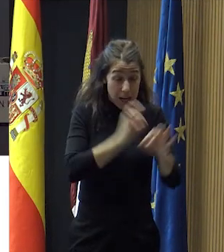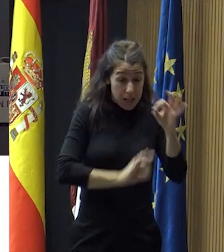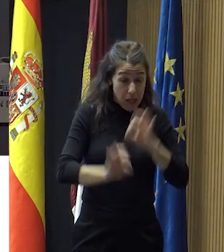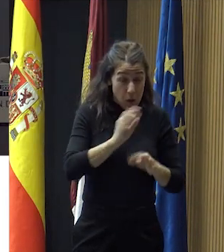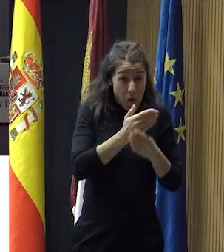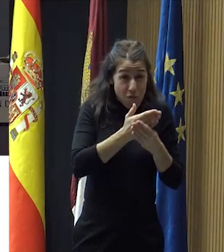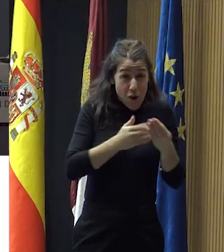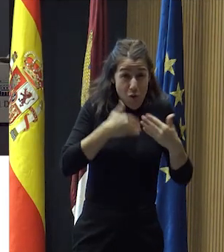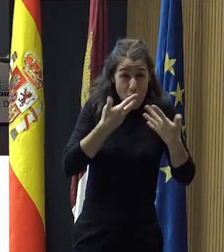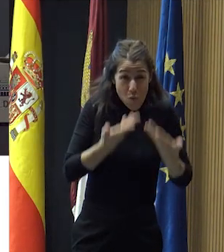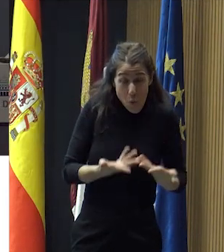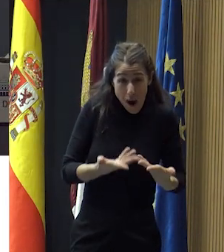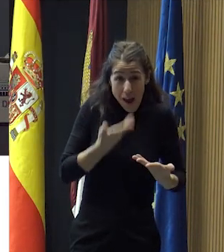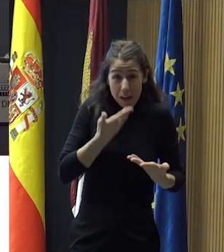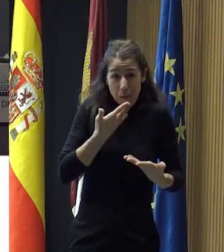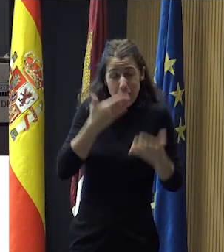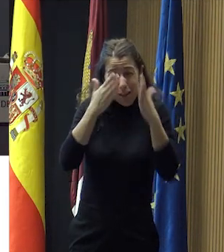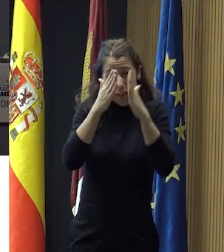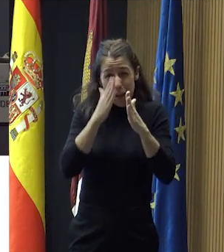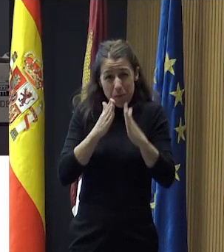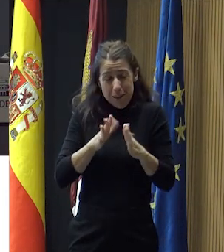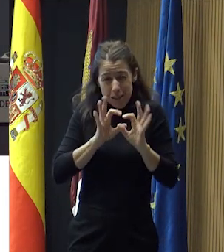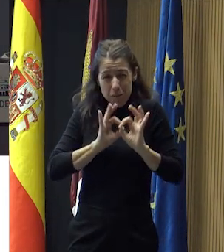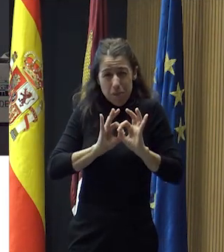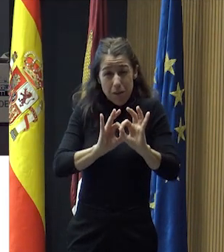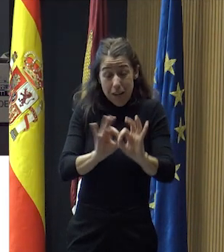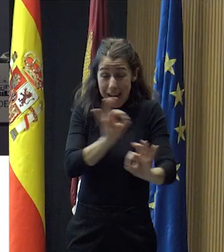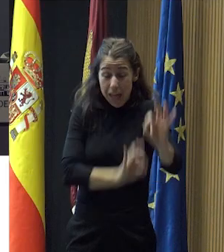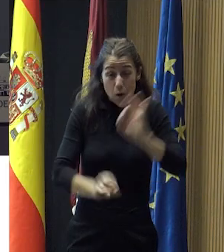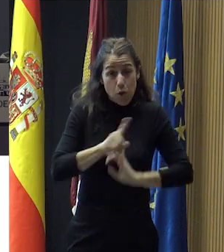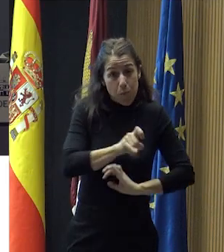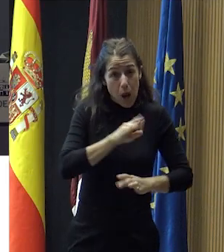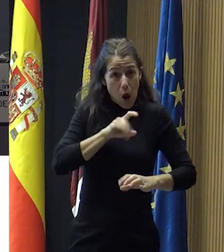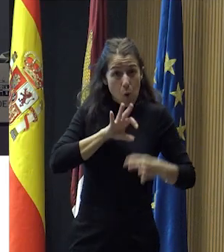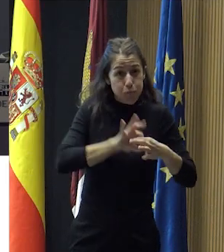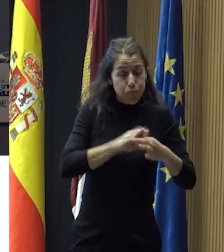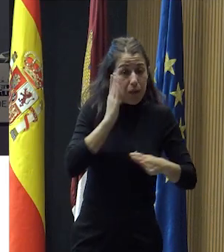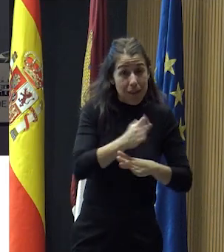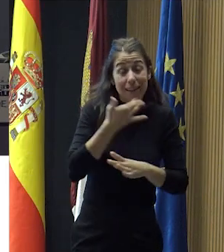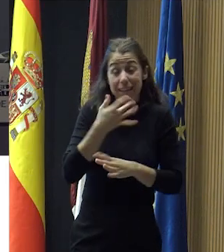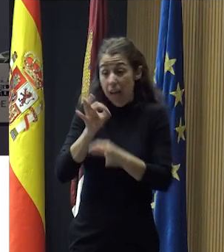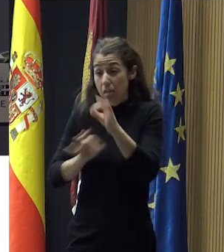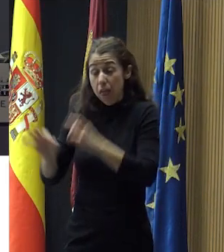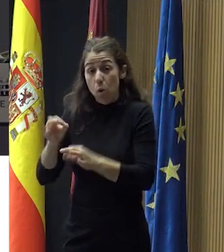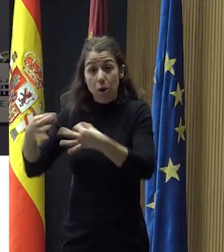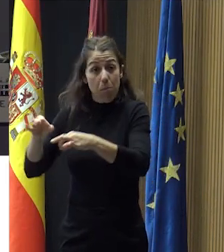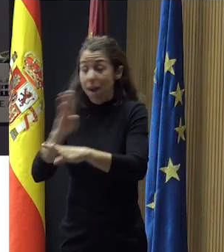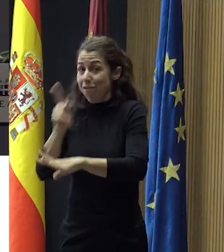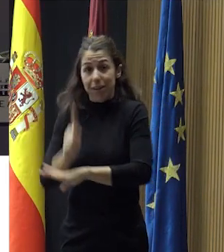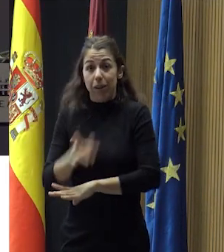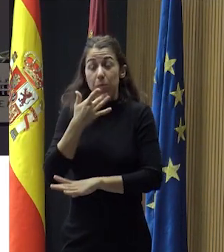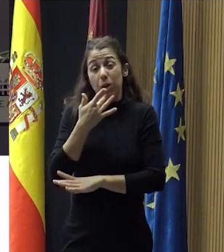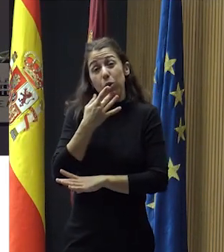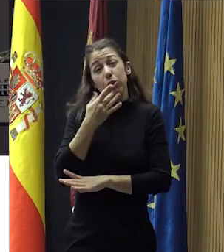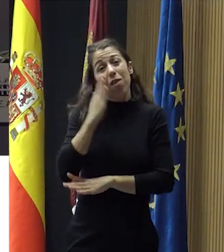tumoral y diseñaríamos terapias que mataran exclusivamente a las células tumorales, evitando así pues, todos los efectos